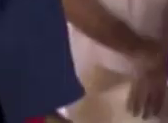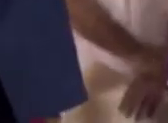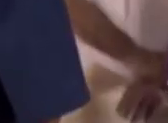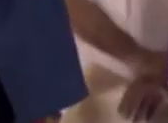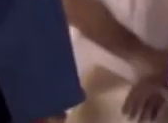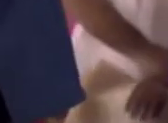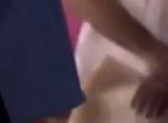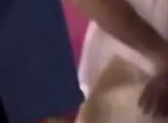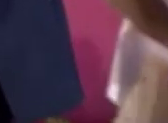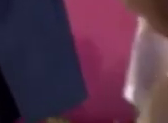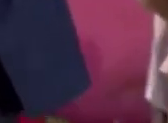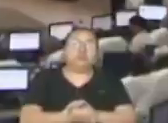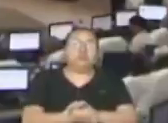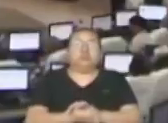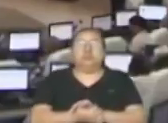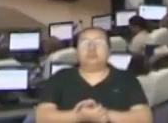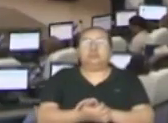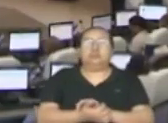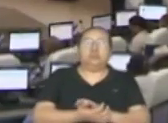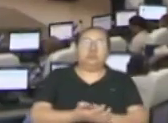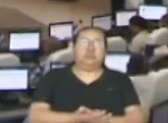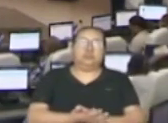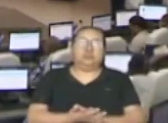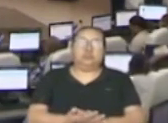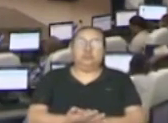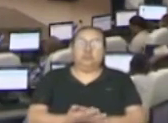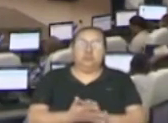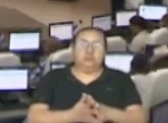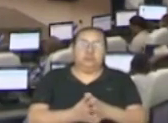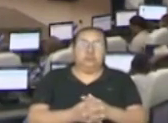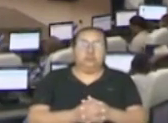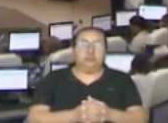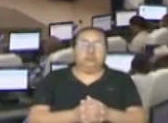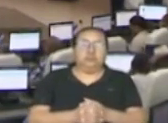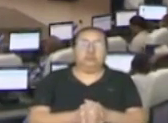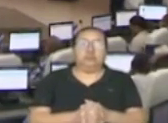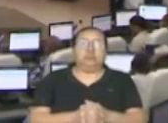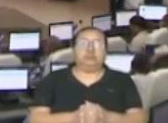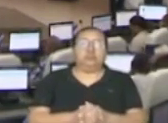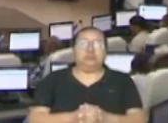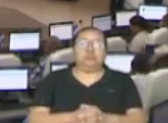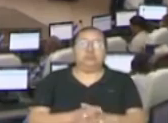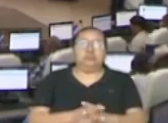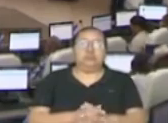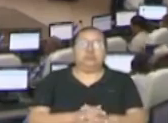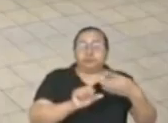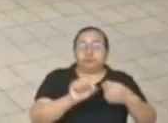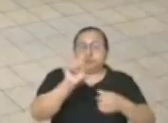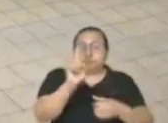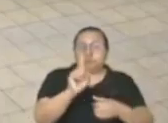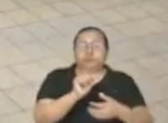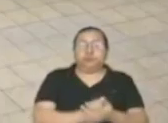de 5 a 6 años, será votada en los próximos días en la Asamblea Nacional, bajo control del gobernante Frente Sandinista de